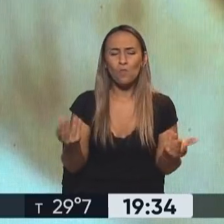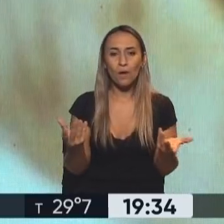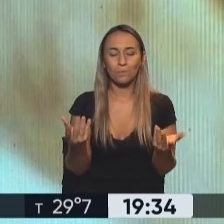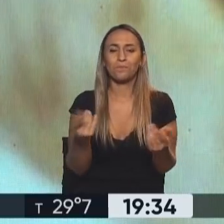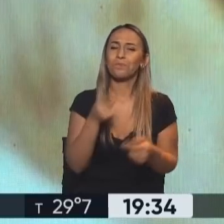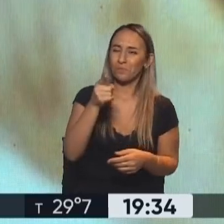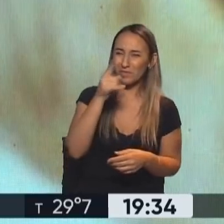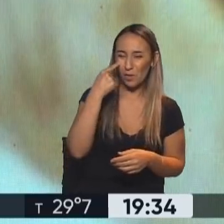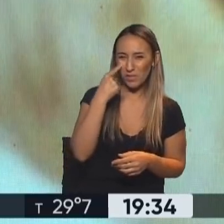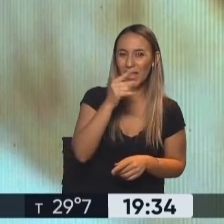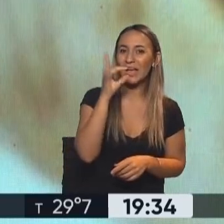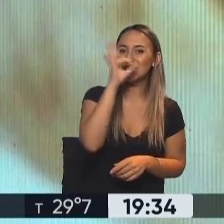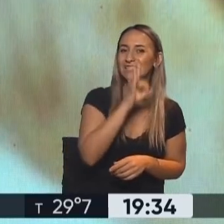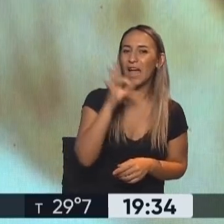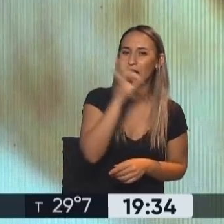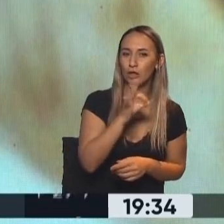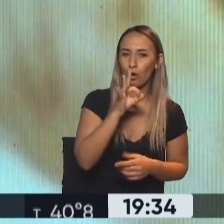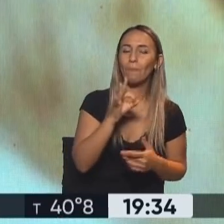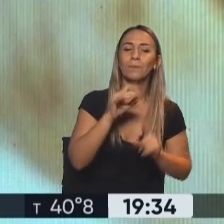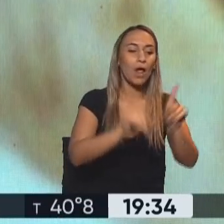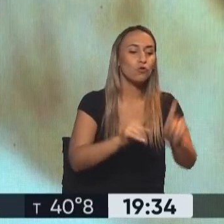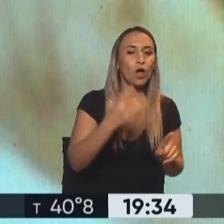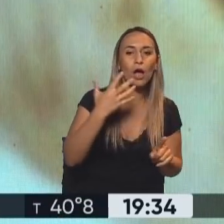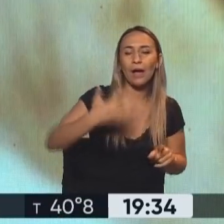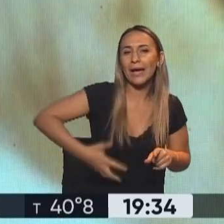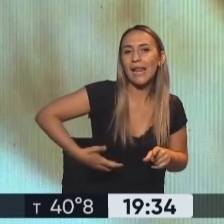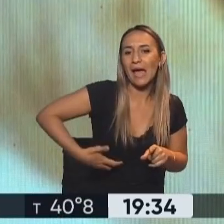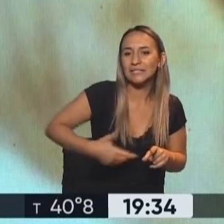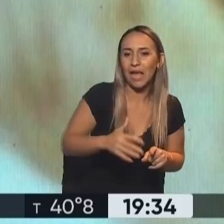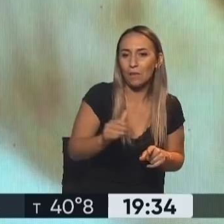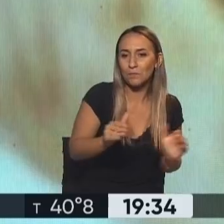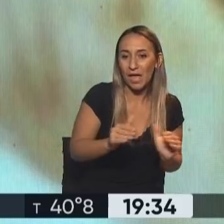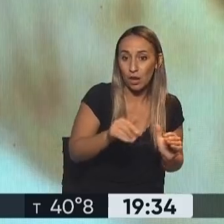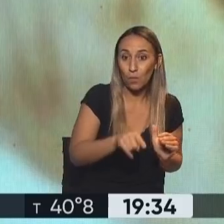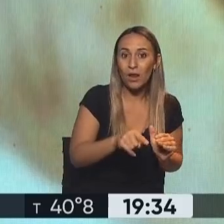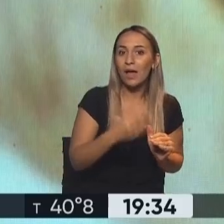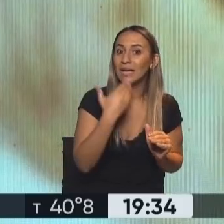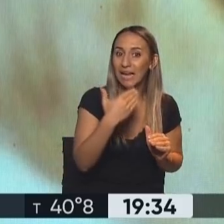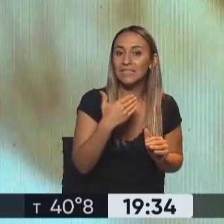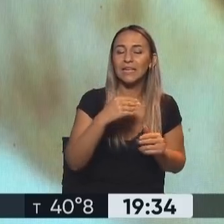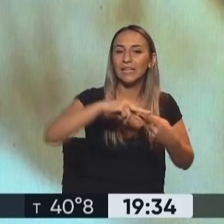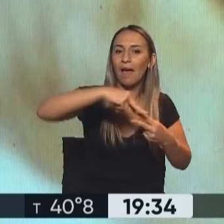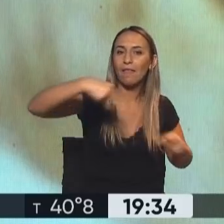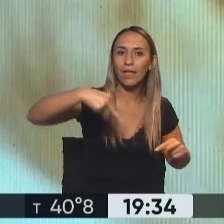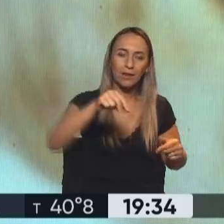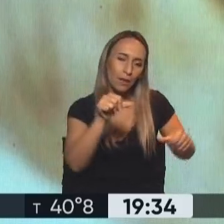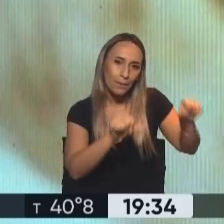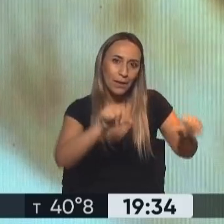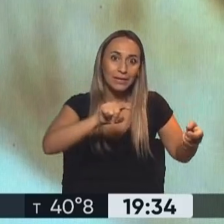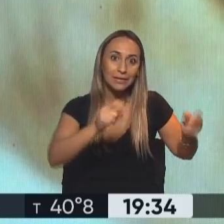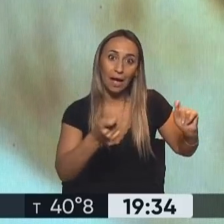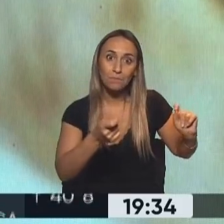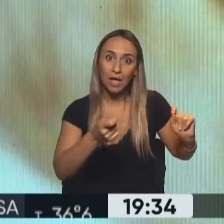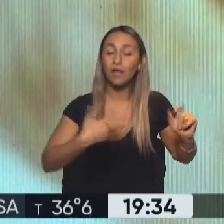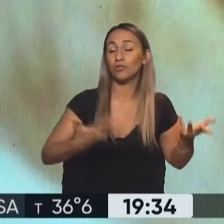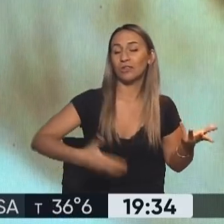¿Usted sabe que hay cerdos que tienen menos contenido de grasa? Sí. Bueno, esas son transformaciones genéticas que se hacen en el cerdo. La frecuencia con que